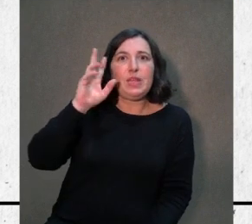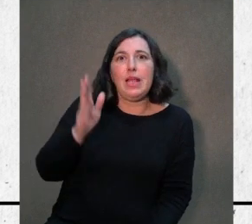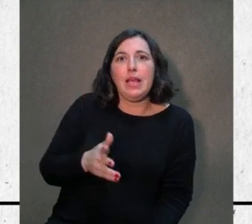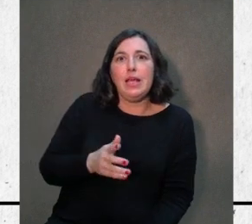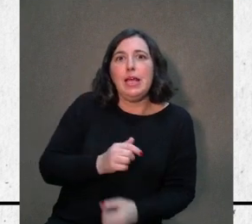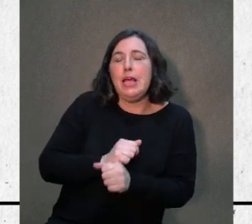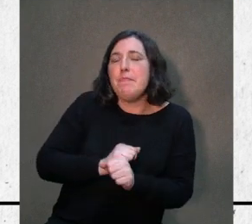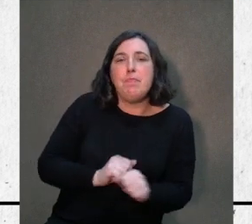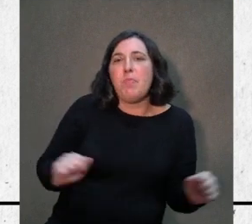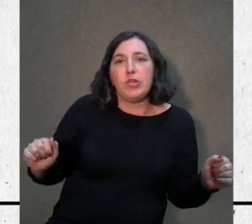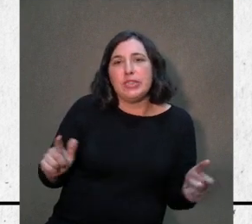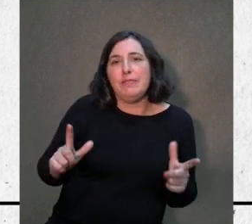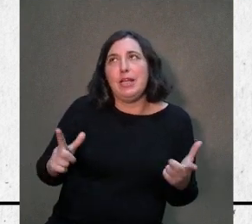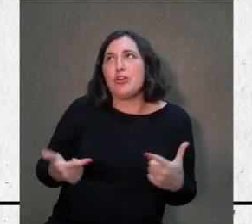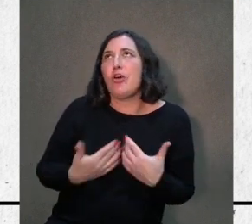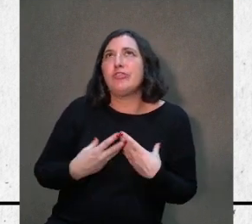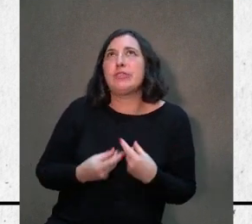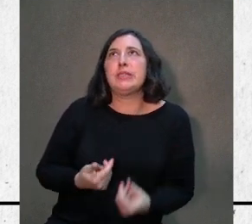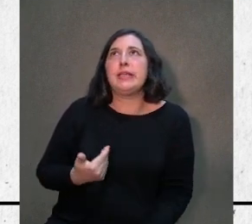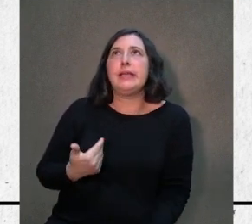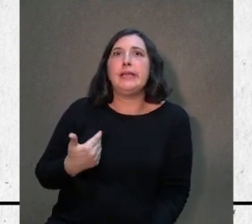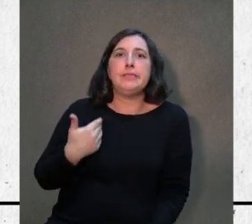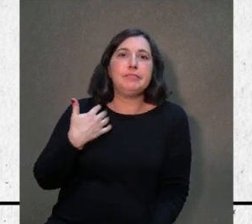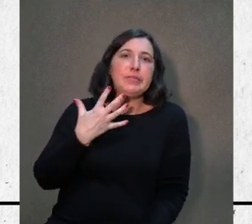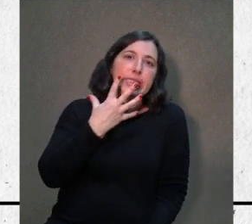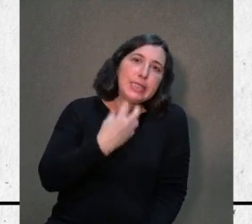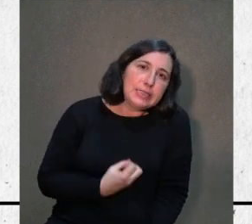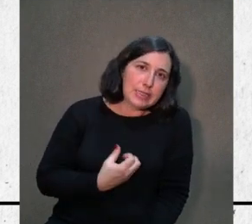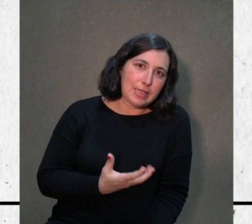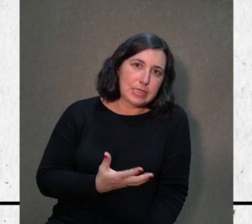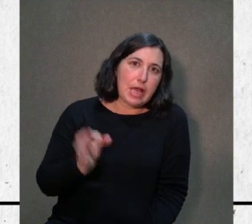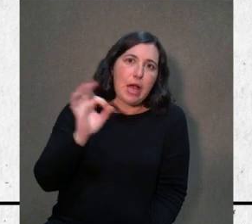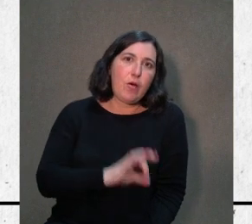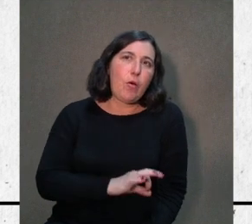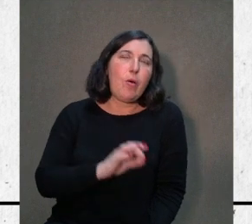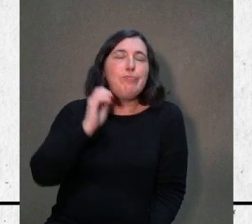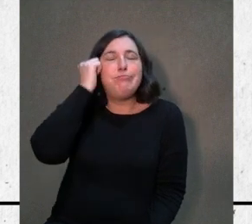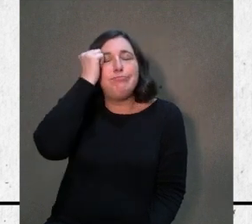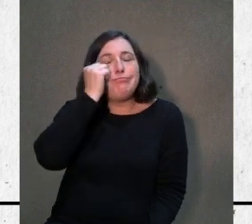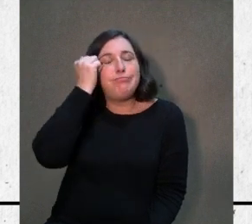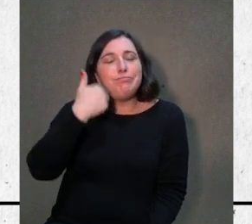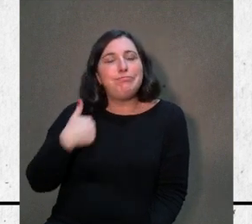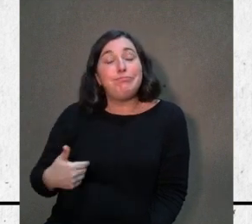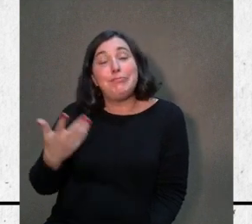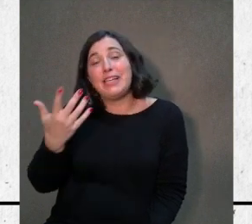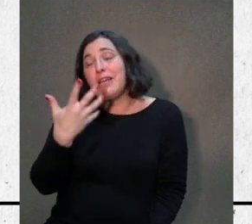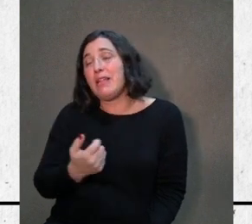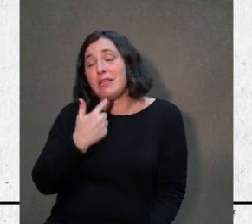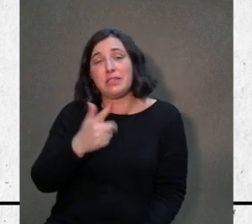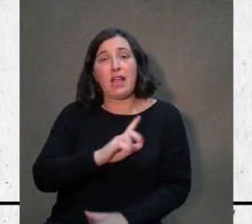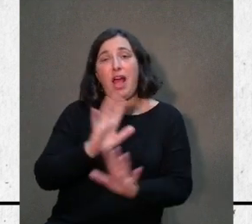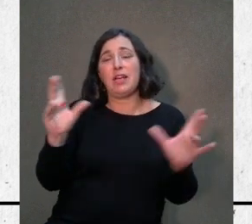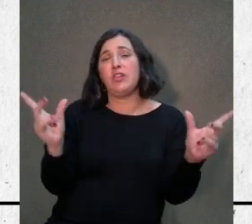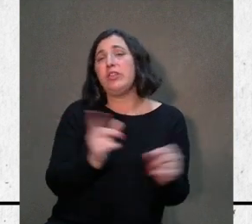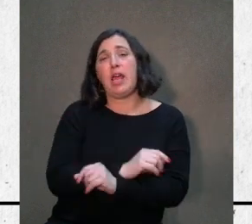claro, obviamente me es imposible no tener un dejo de tristeza, de añorar y decir, quiero que esto